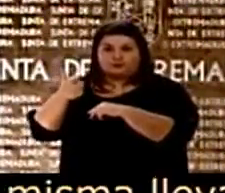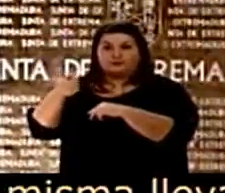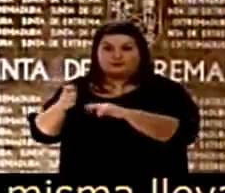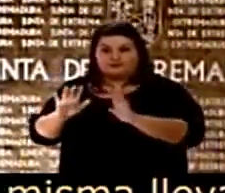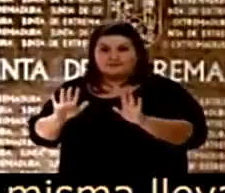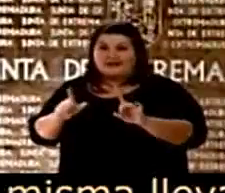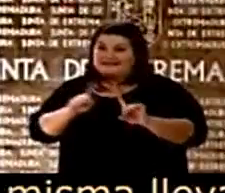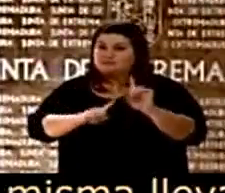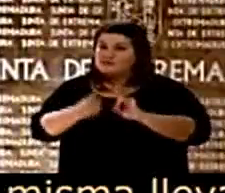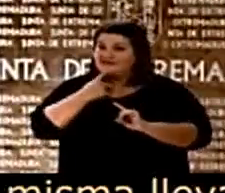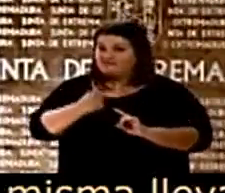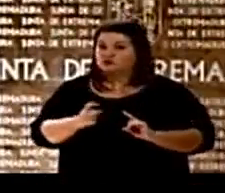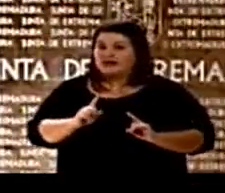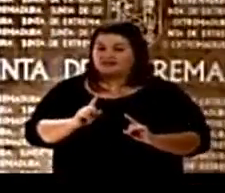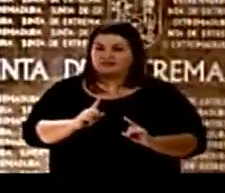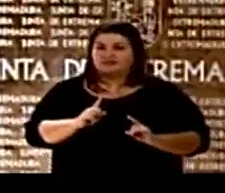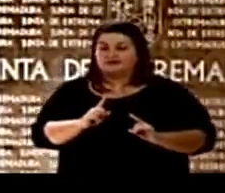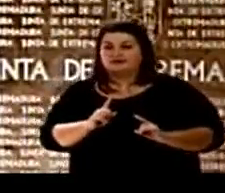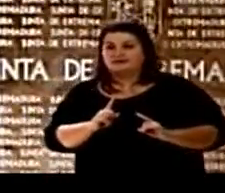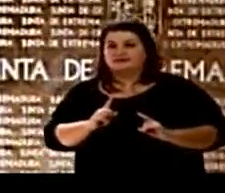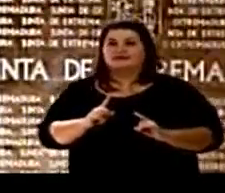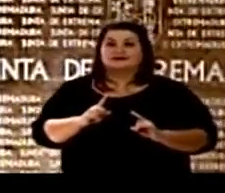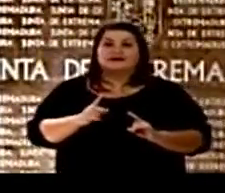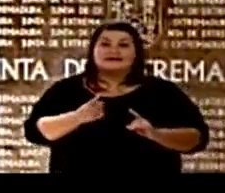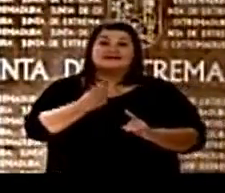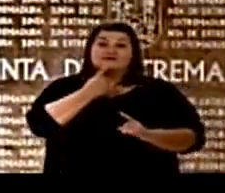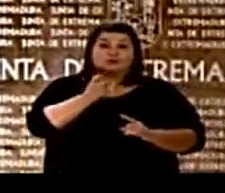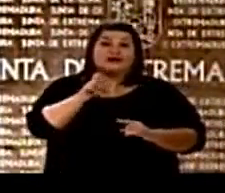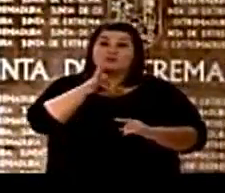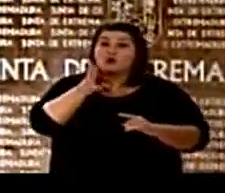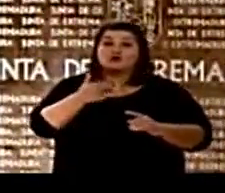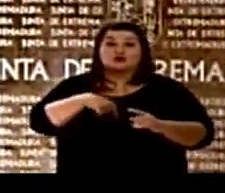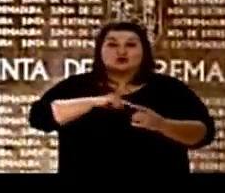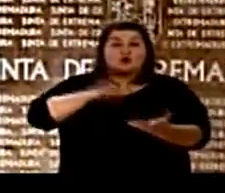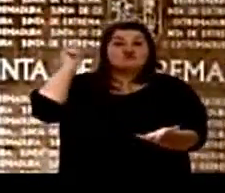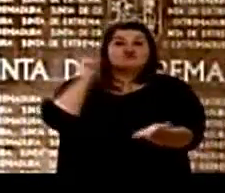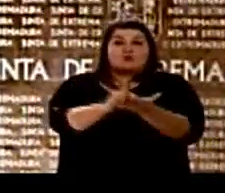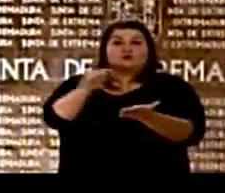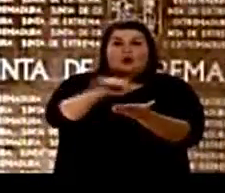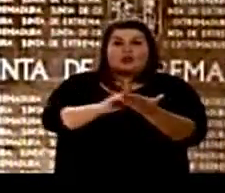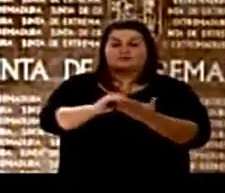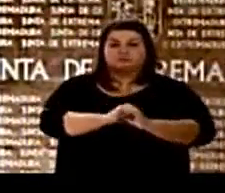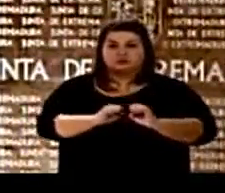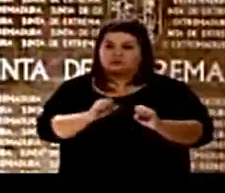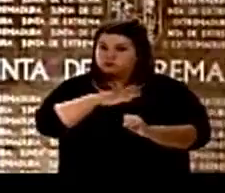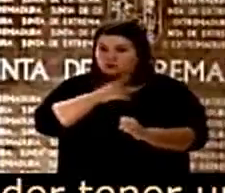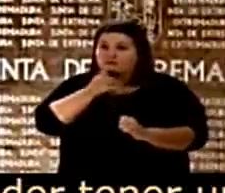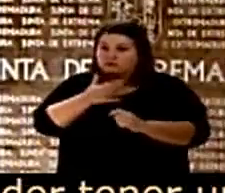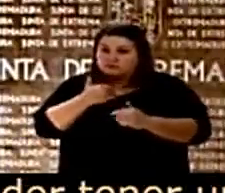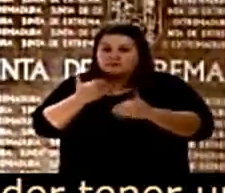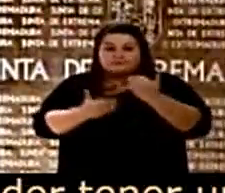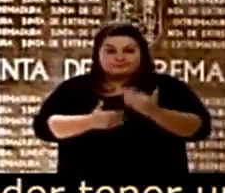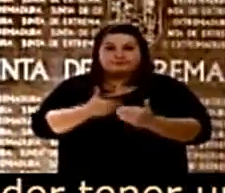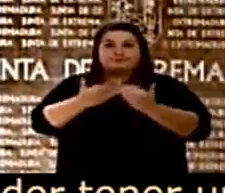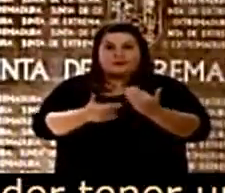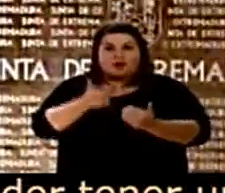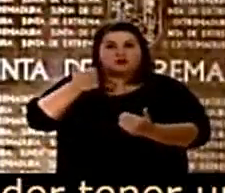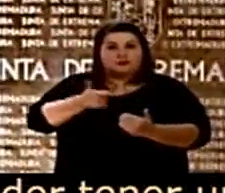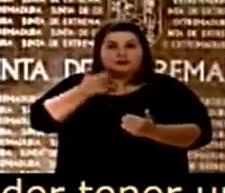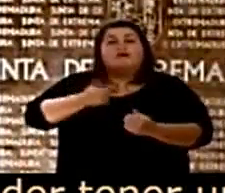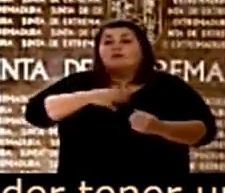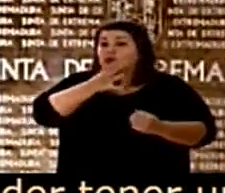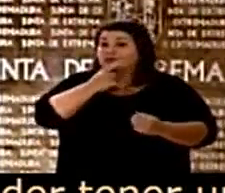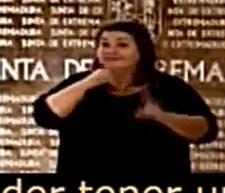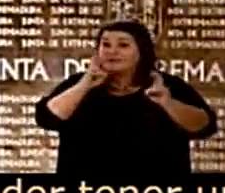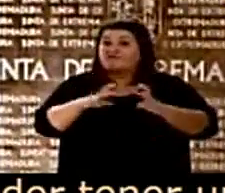nos ha dificultado poder tener una reacción inmediata. Y esto lo que evidencia también es que en materia de